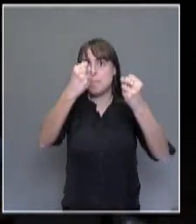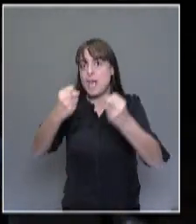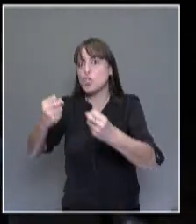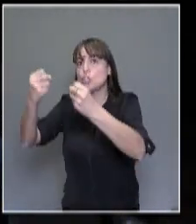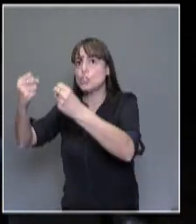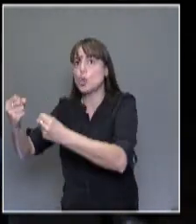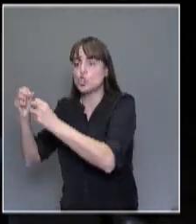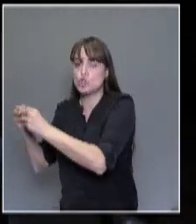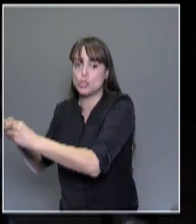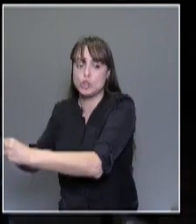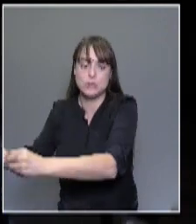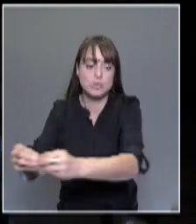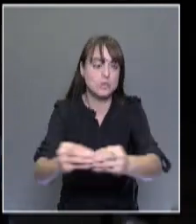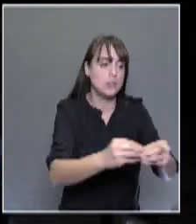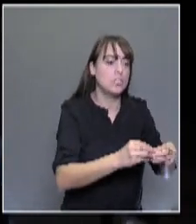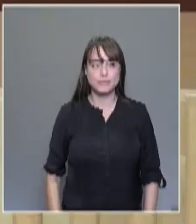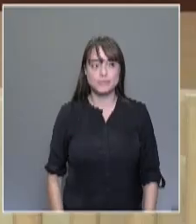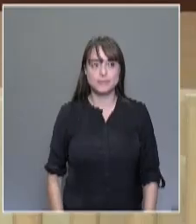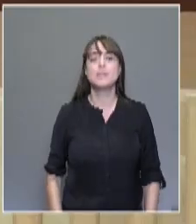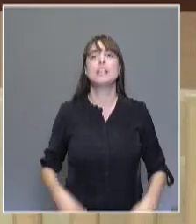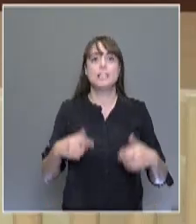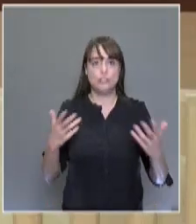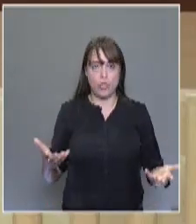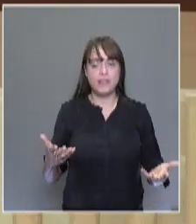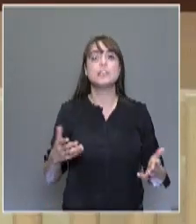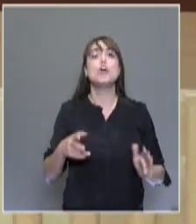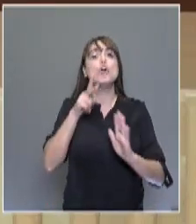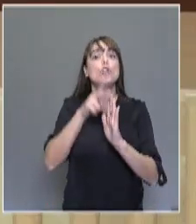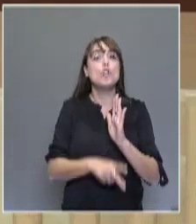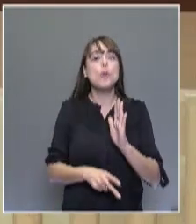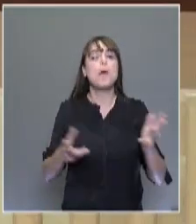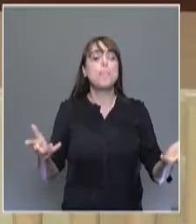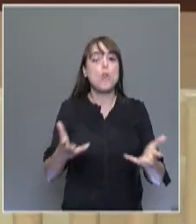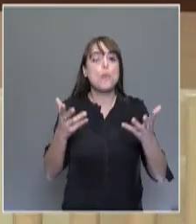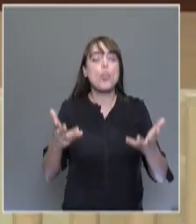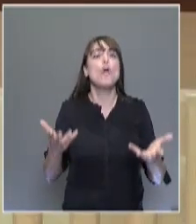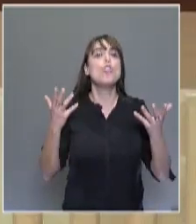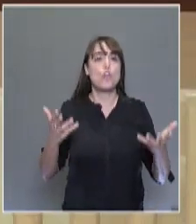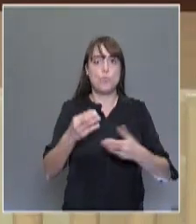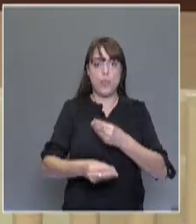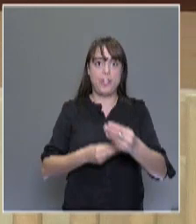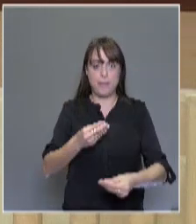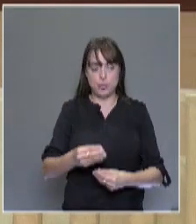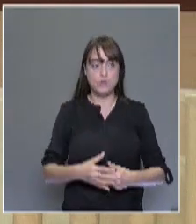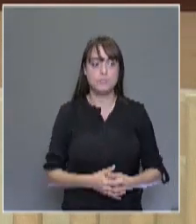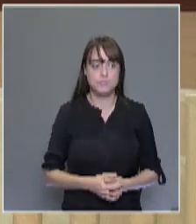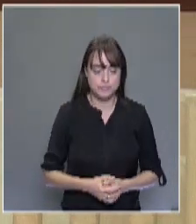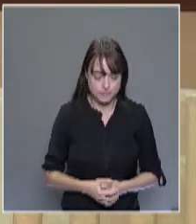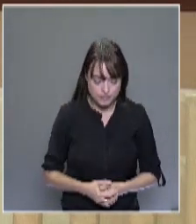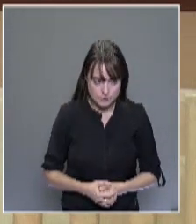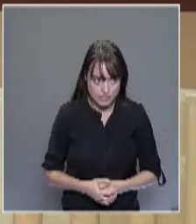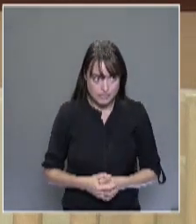de del mundo entero cómo puede ser Útil para lo que